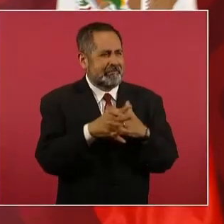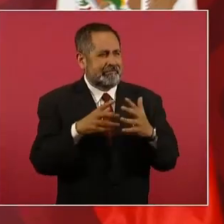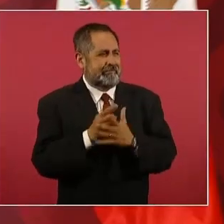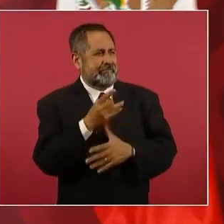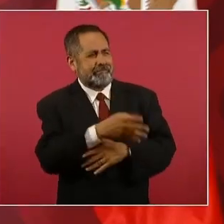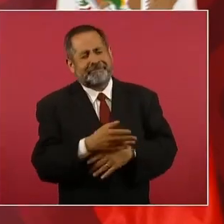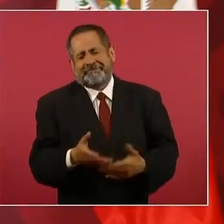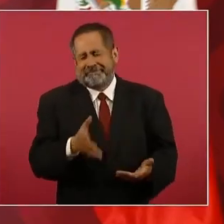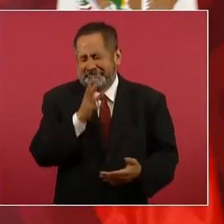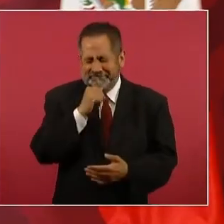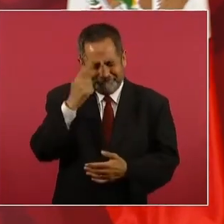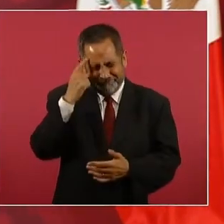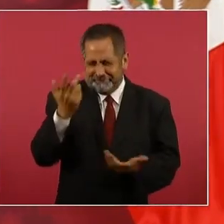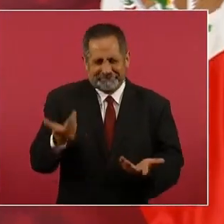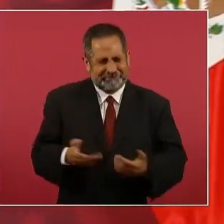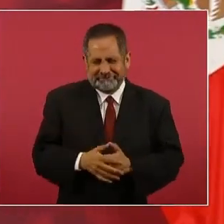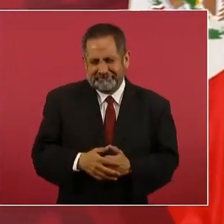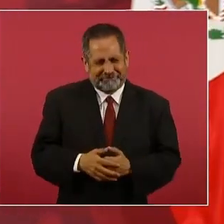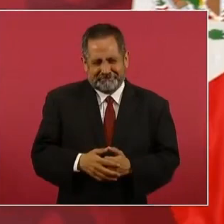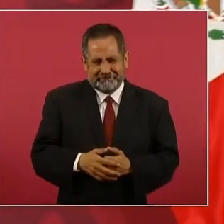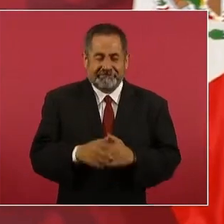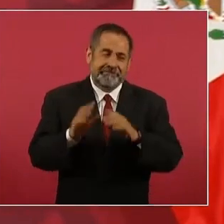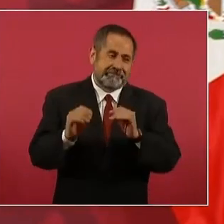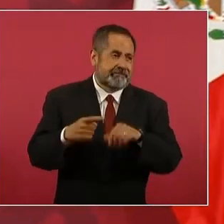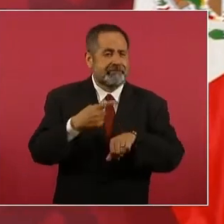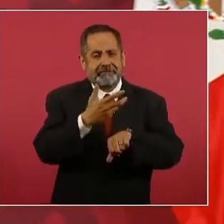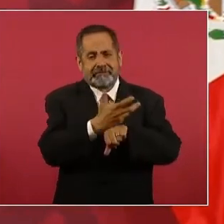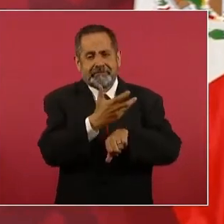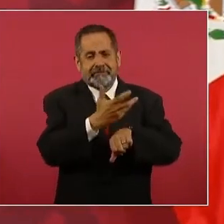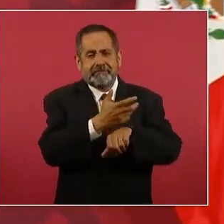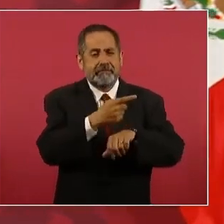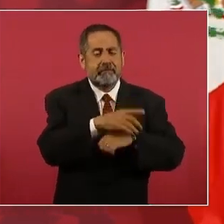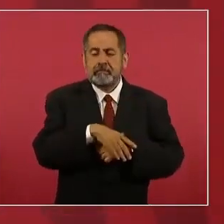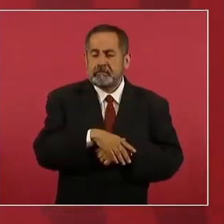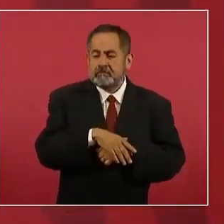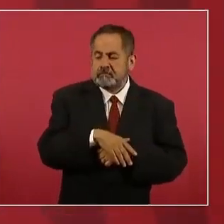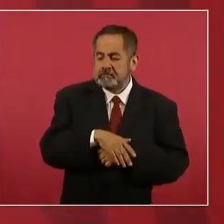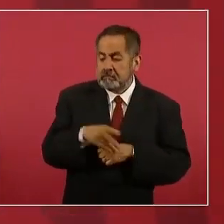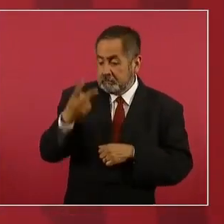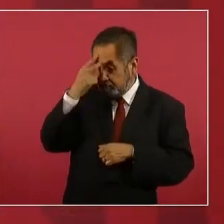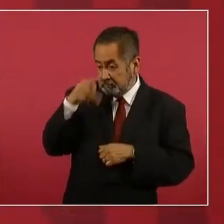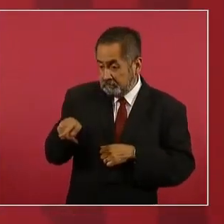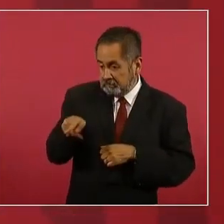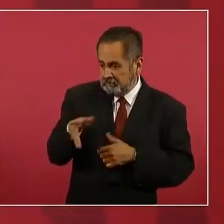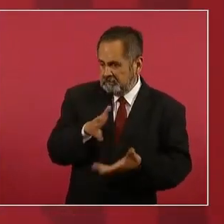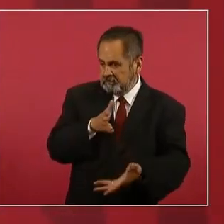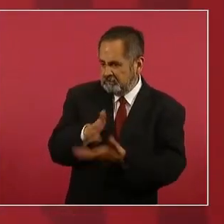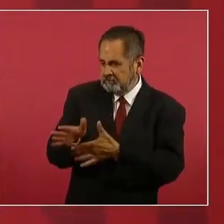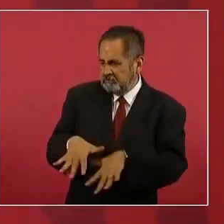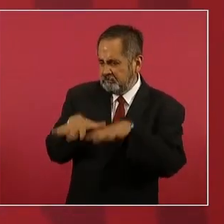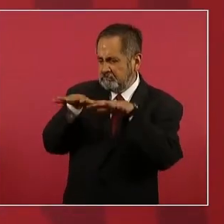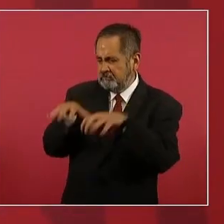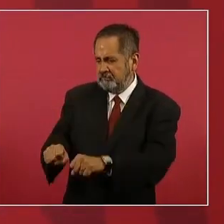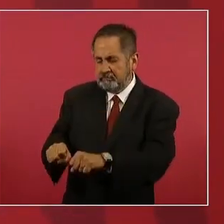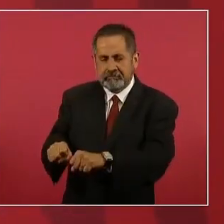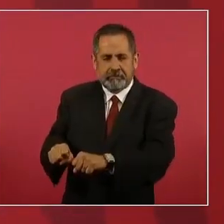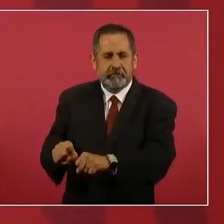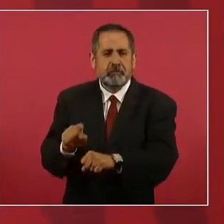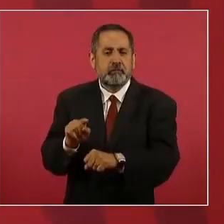o que Estados Unidos esté pensando en invadir a México o a